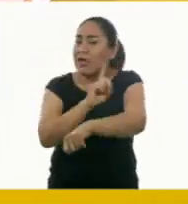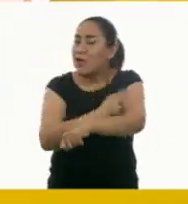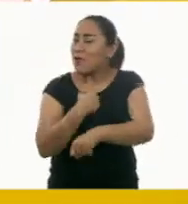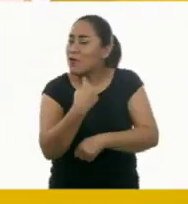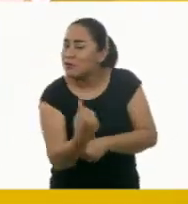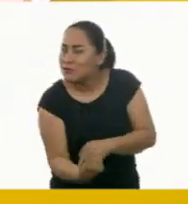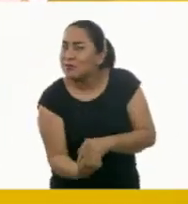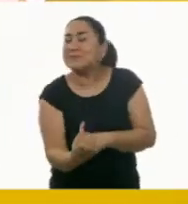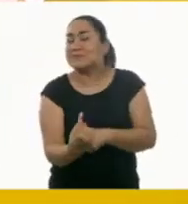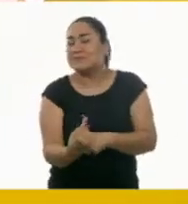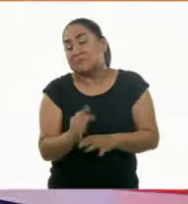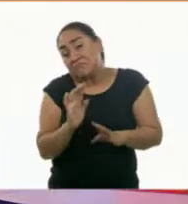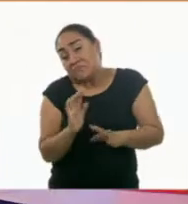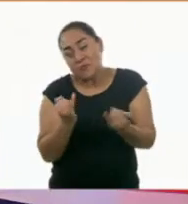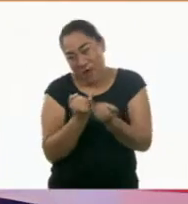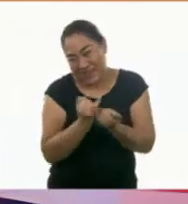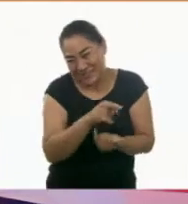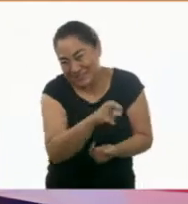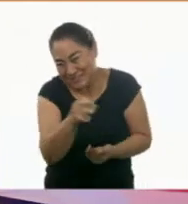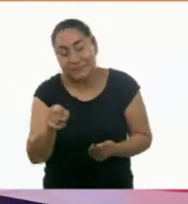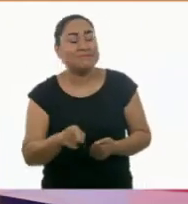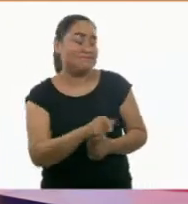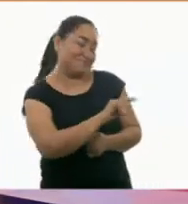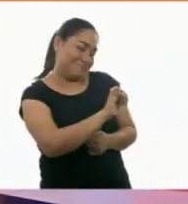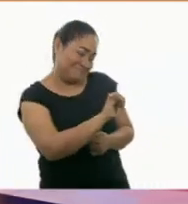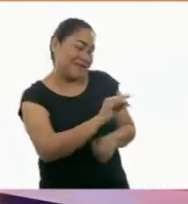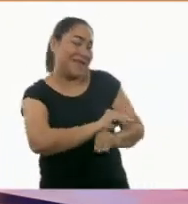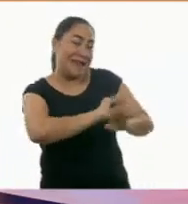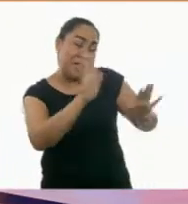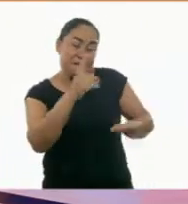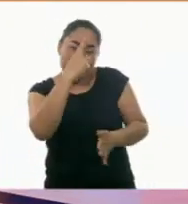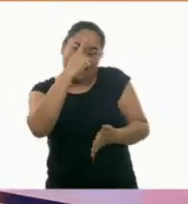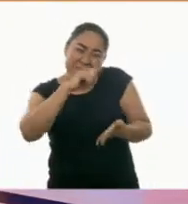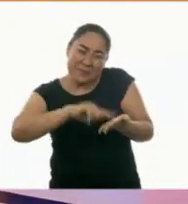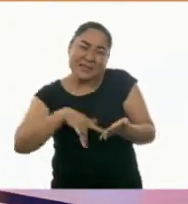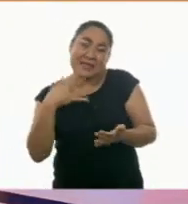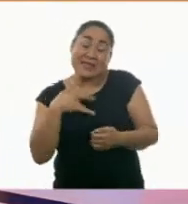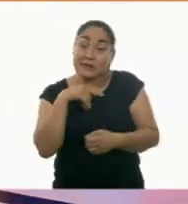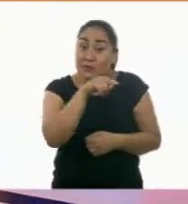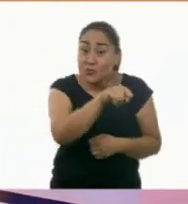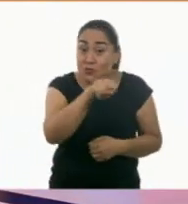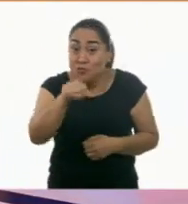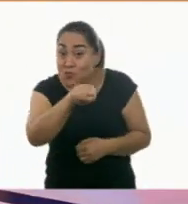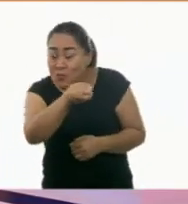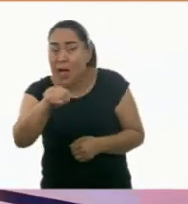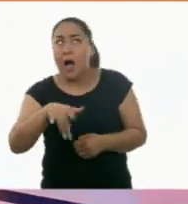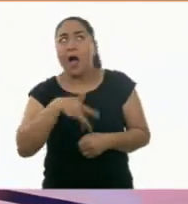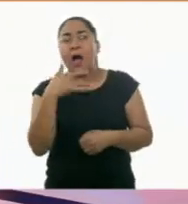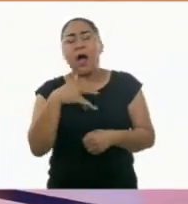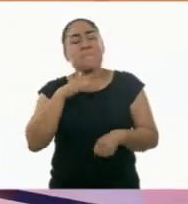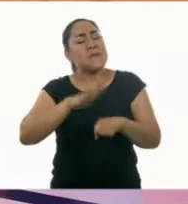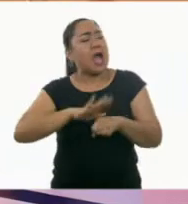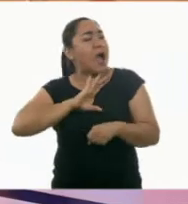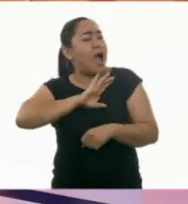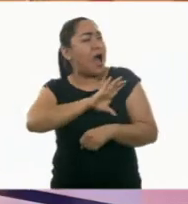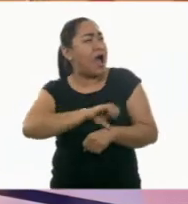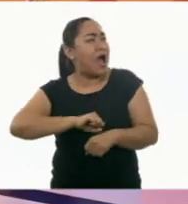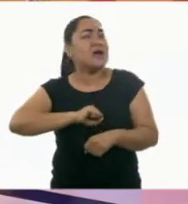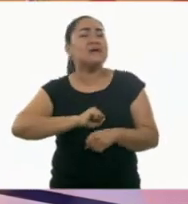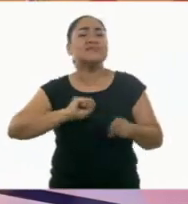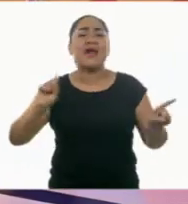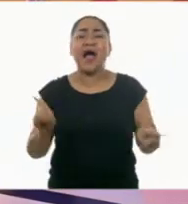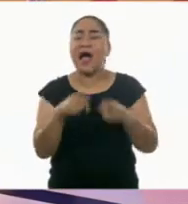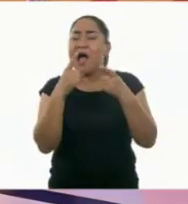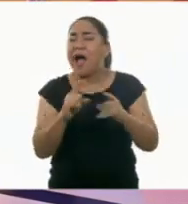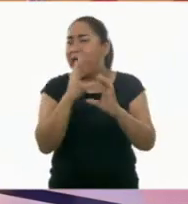como ustedes. Claro que sí, y es correcto. Seguramente allá en casita, los niños deben de tener su canción favorita.